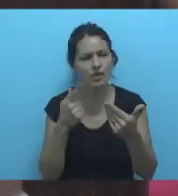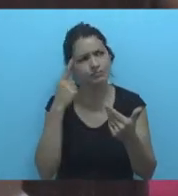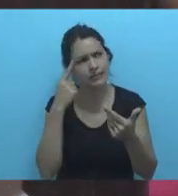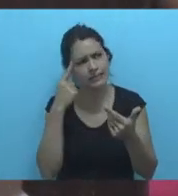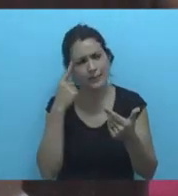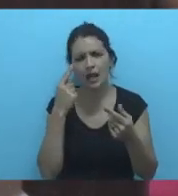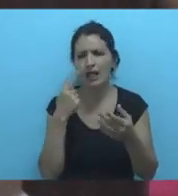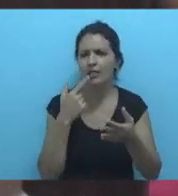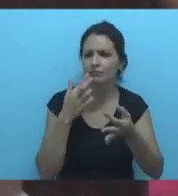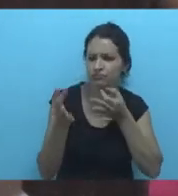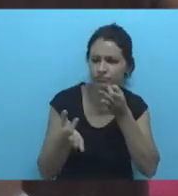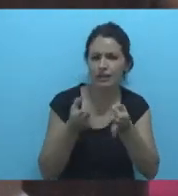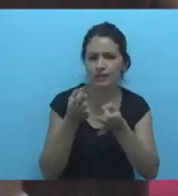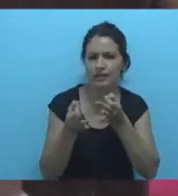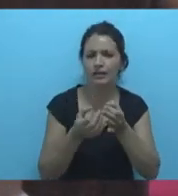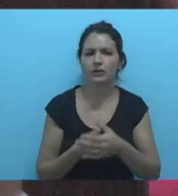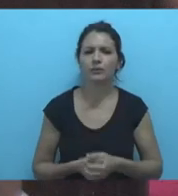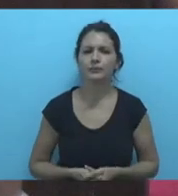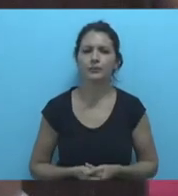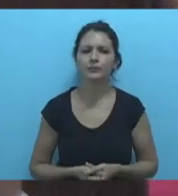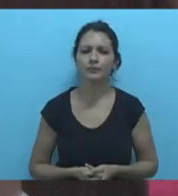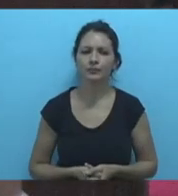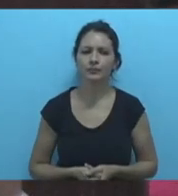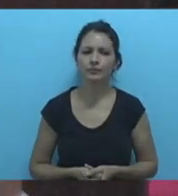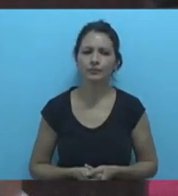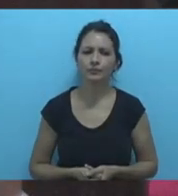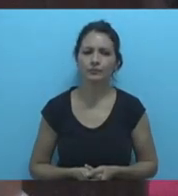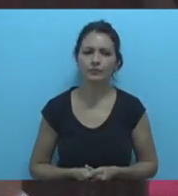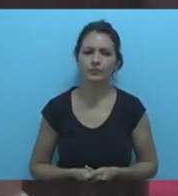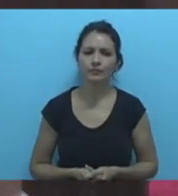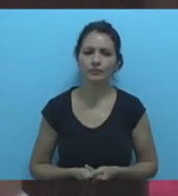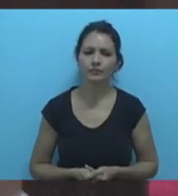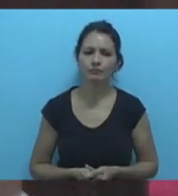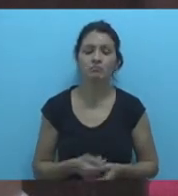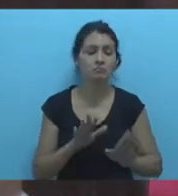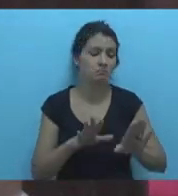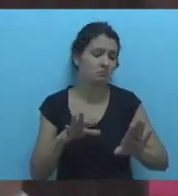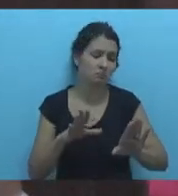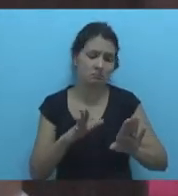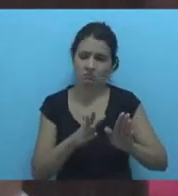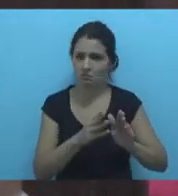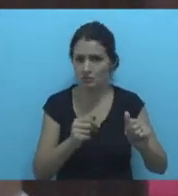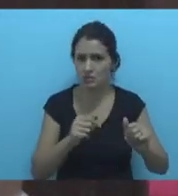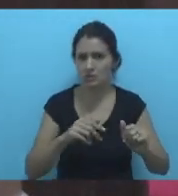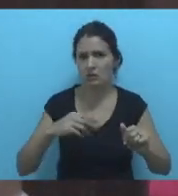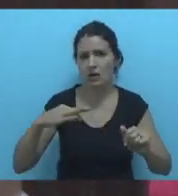intercambiar. Algo que me llamó poderosamente la atención cuando lo seguí viendo en el transcurso de los